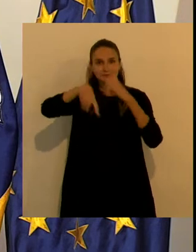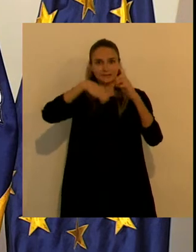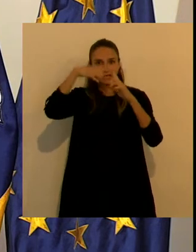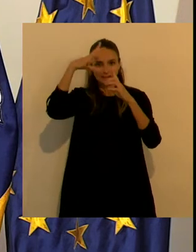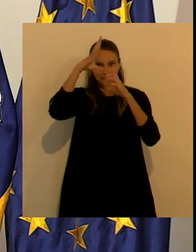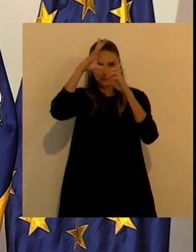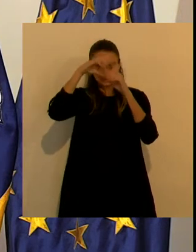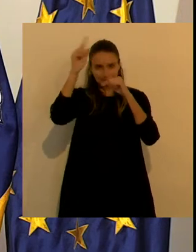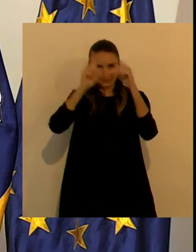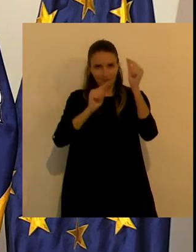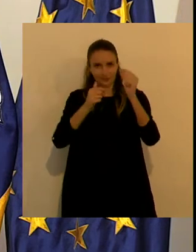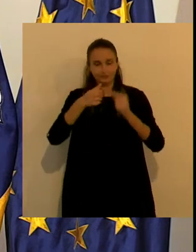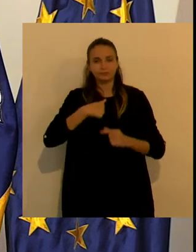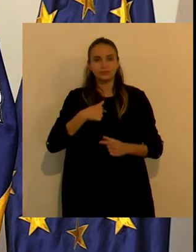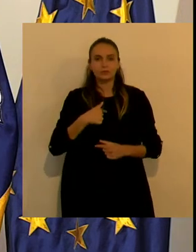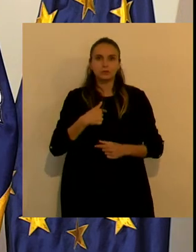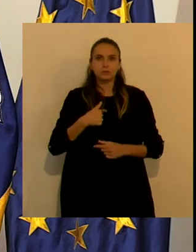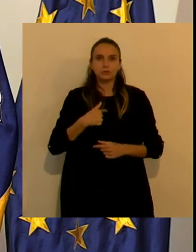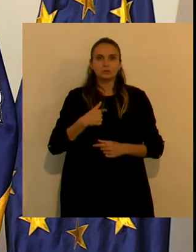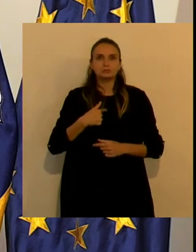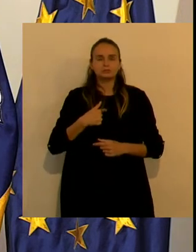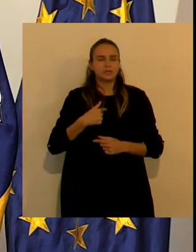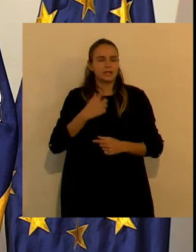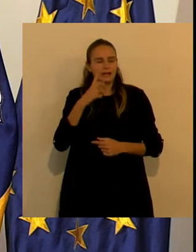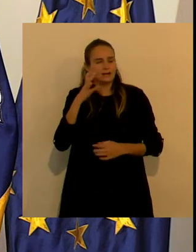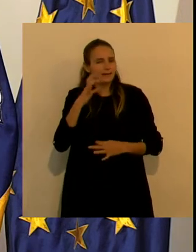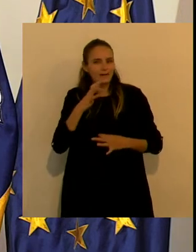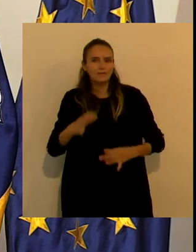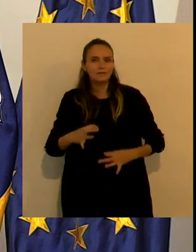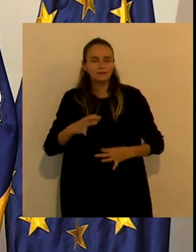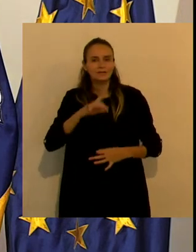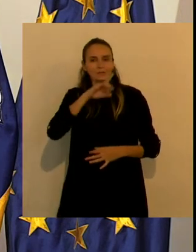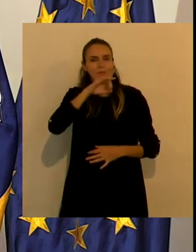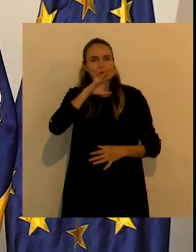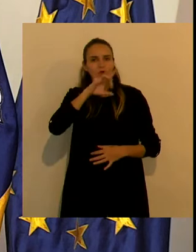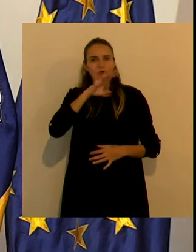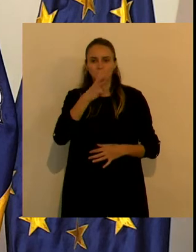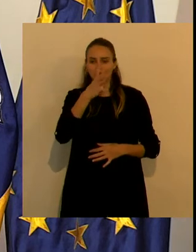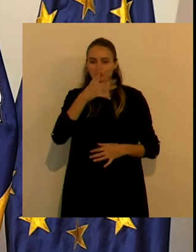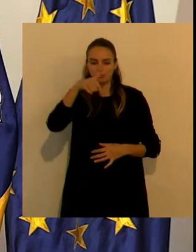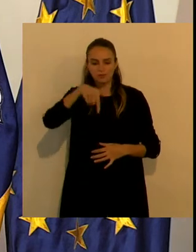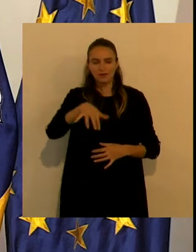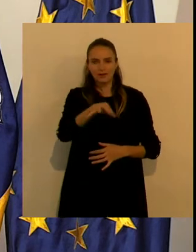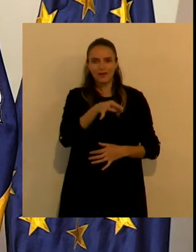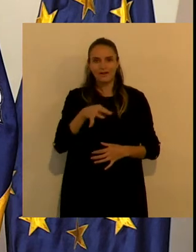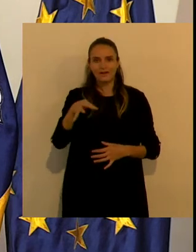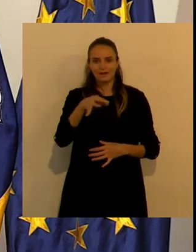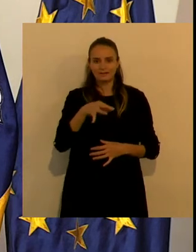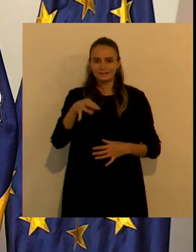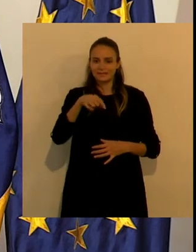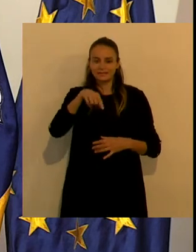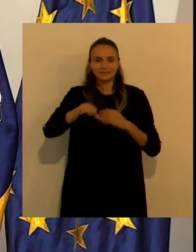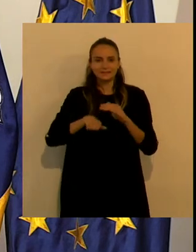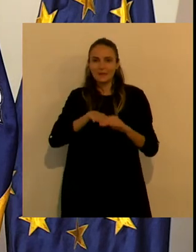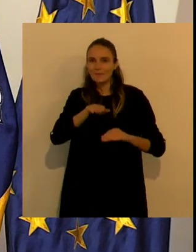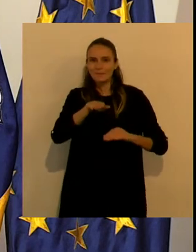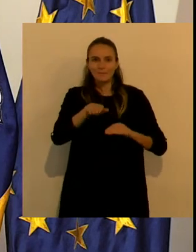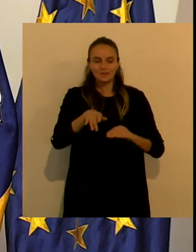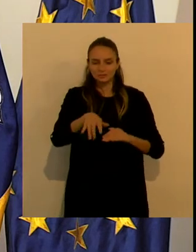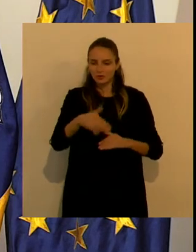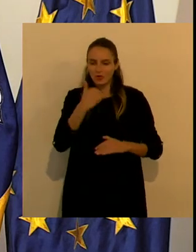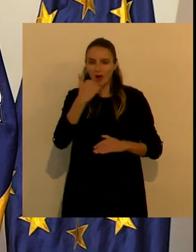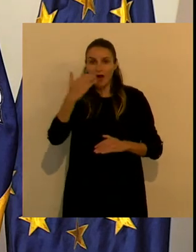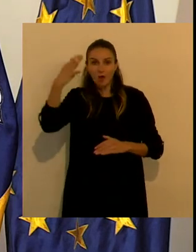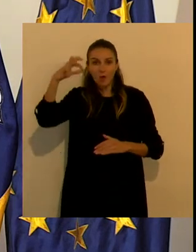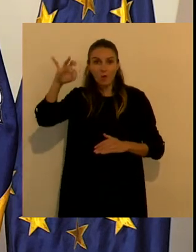Nos sentimos realmente muy contentos de que en esta isla se dé este paso de carácter tan singular a